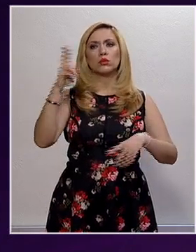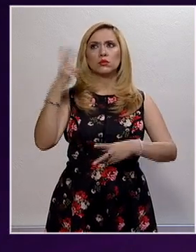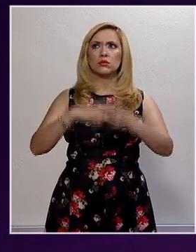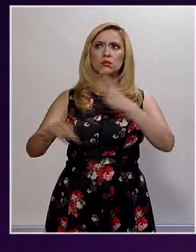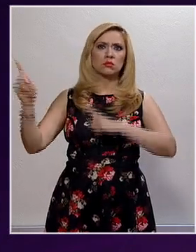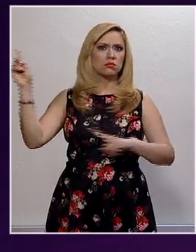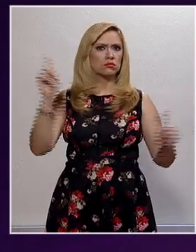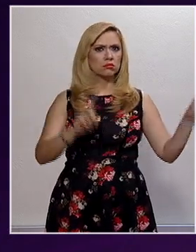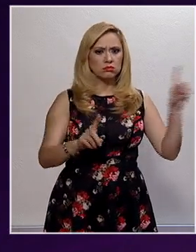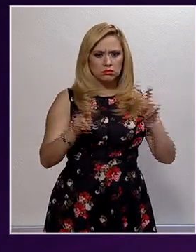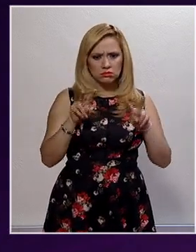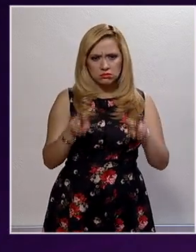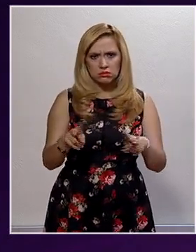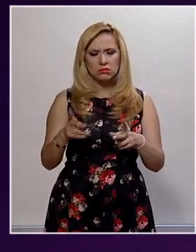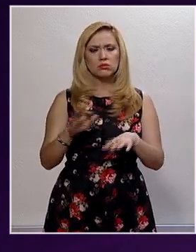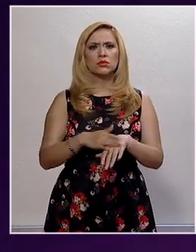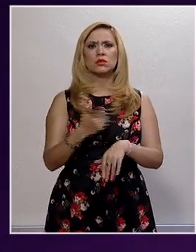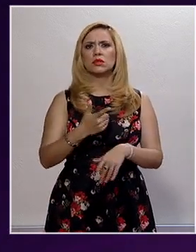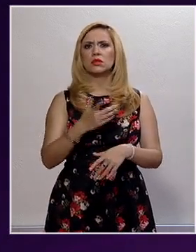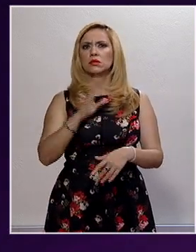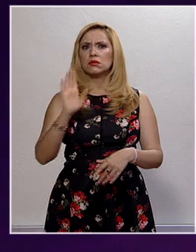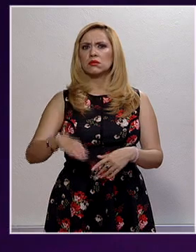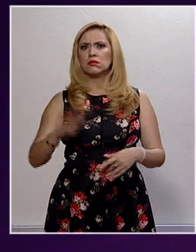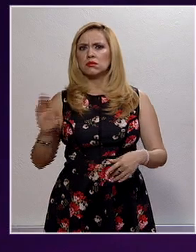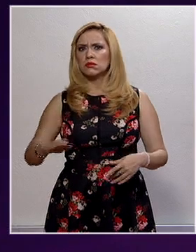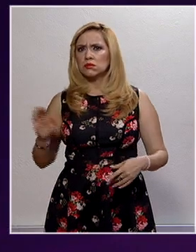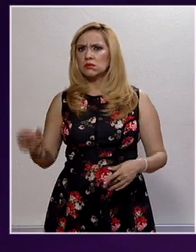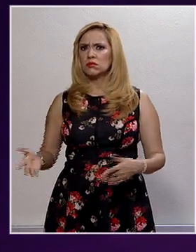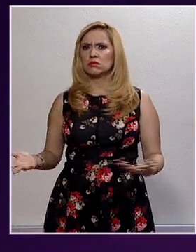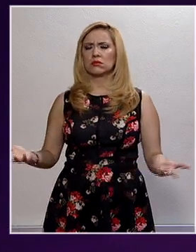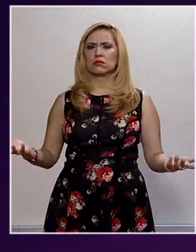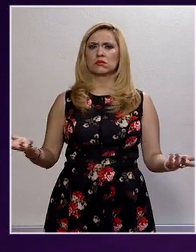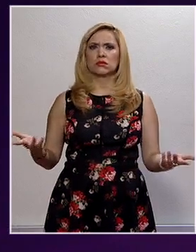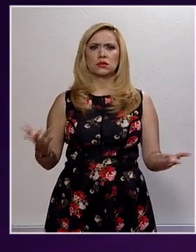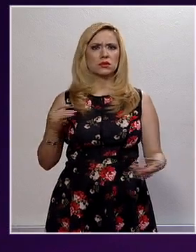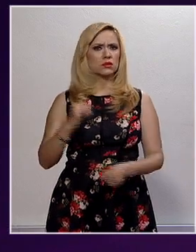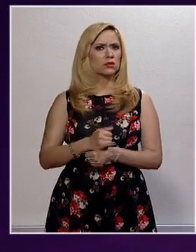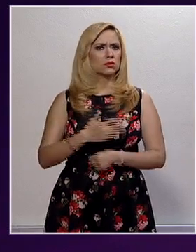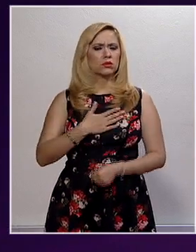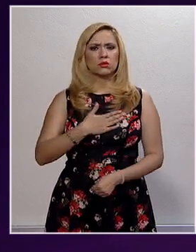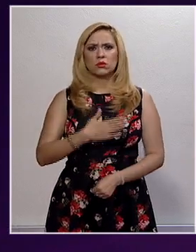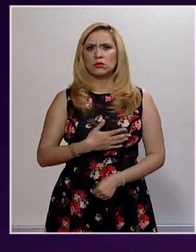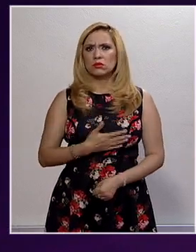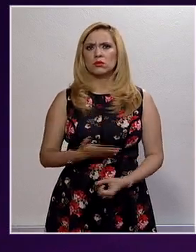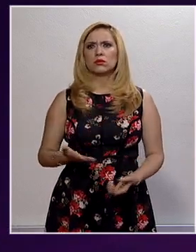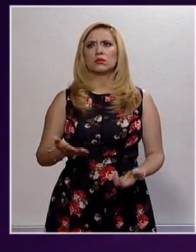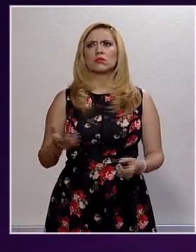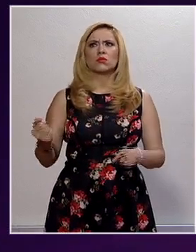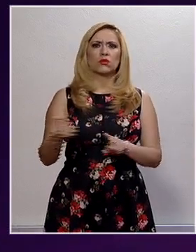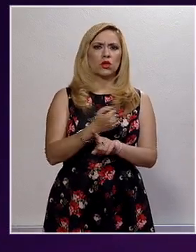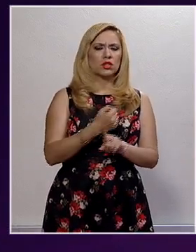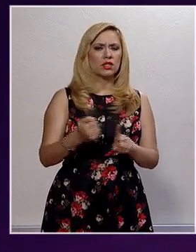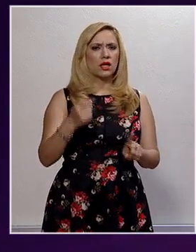de ejecuciones extrajudiciales, de la propia relatora para violencia de género.